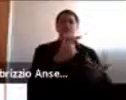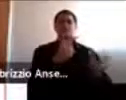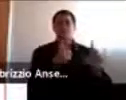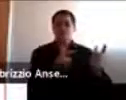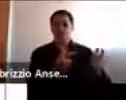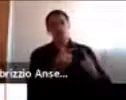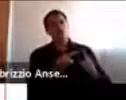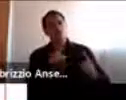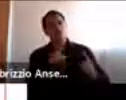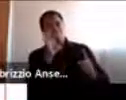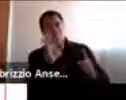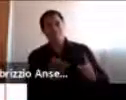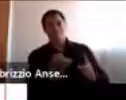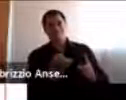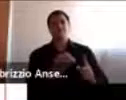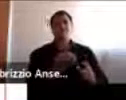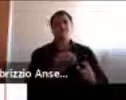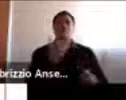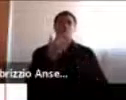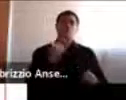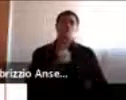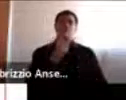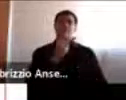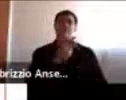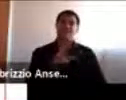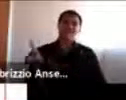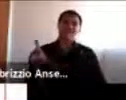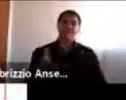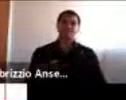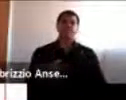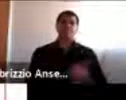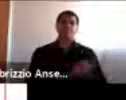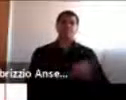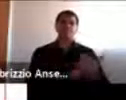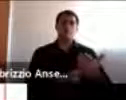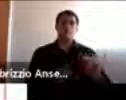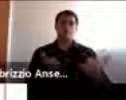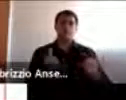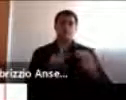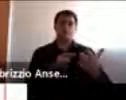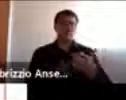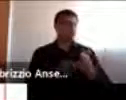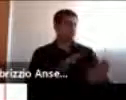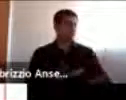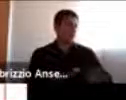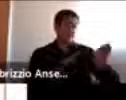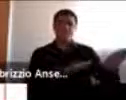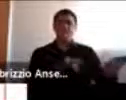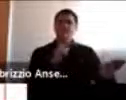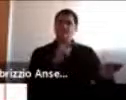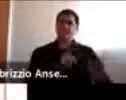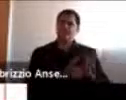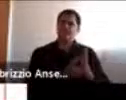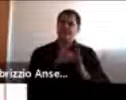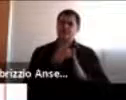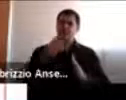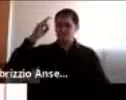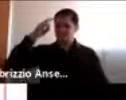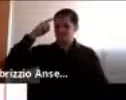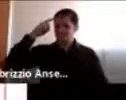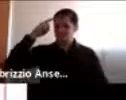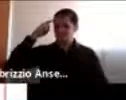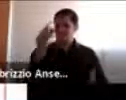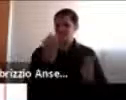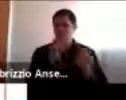también uno puede ir verbalizando las acciones del juego eso genera también un apoyo como al desarrollo del pensamiento de los estudiantes que